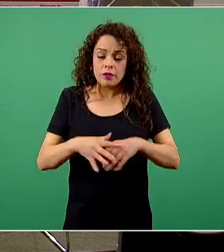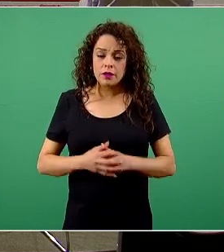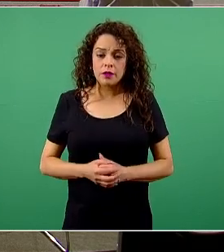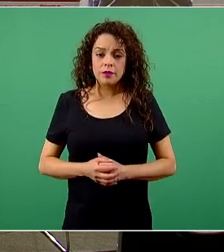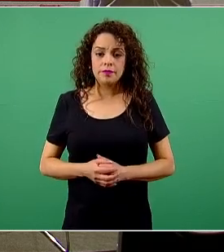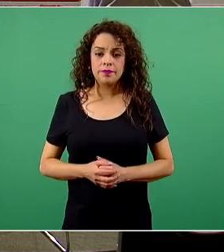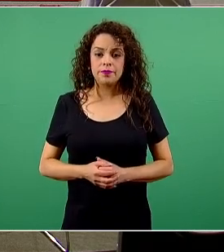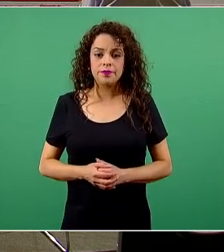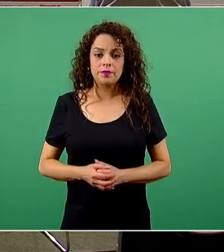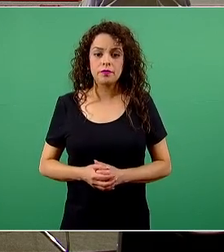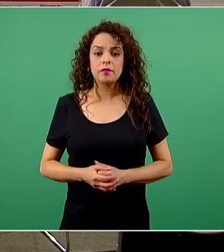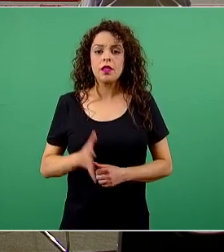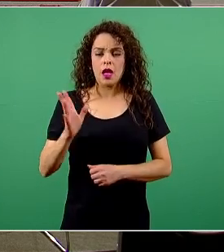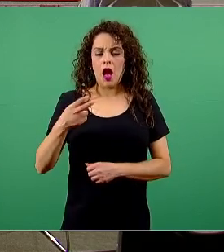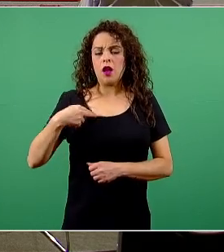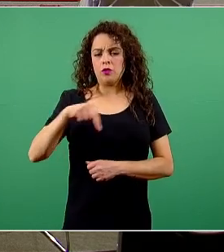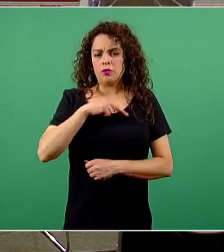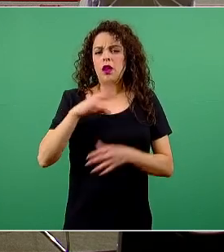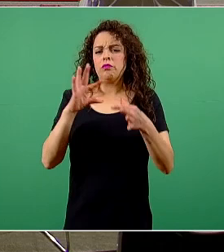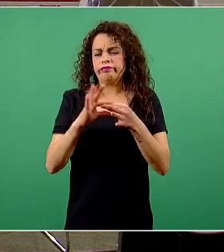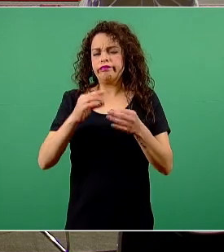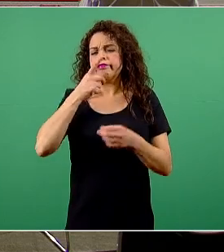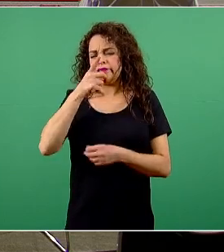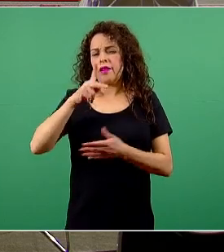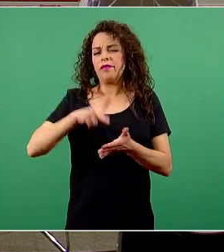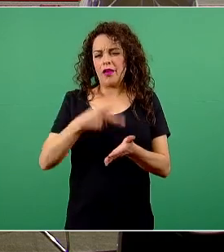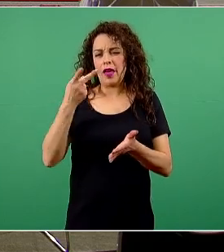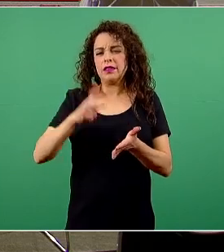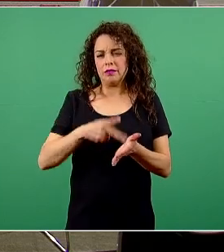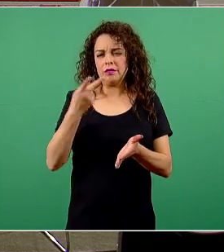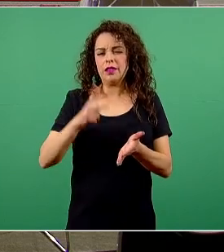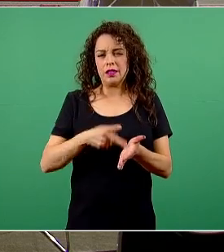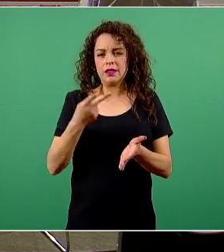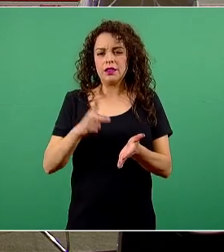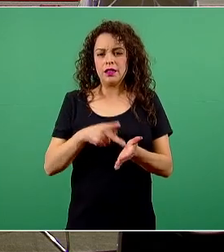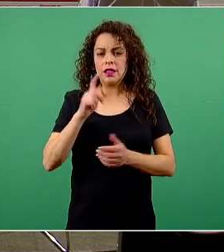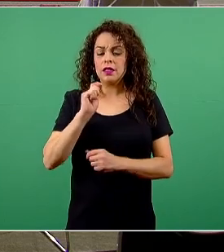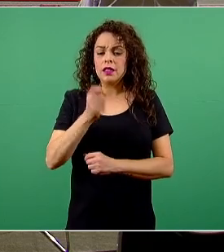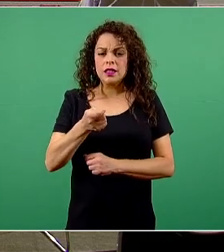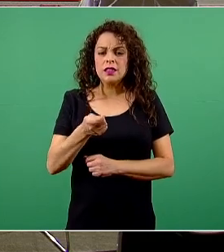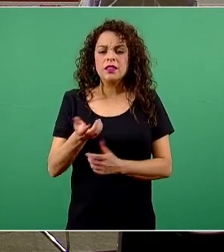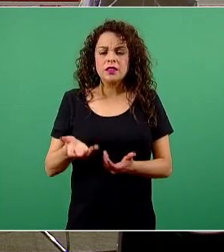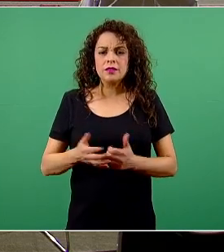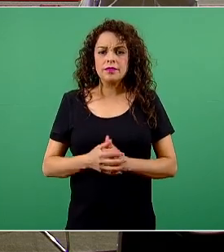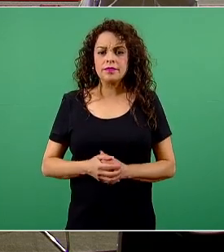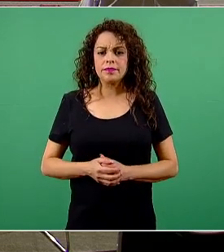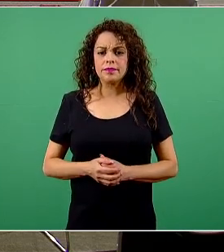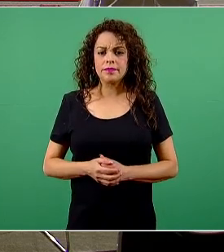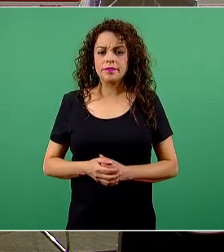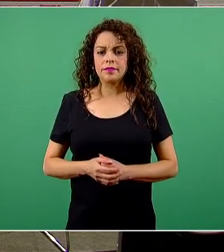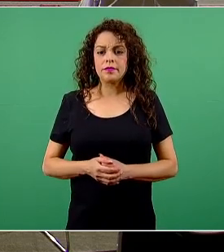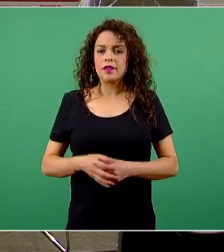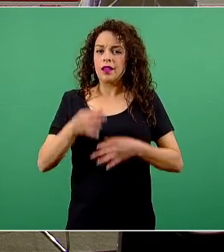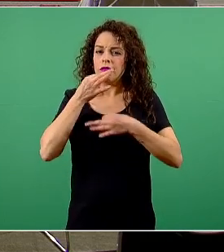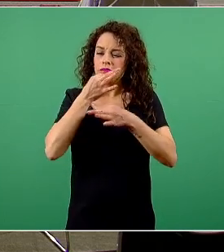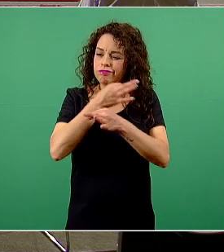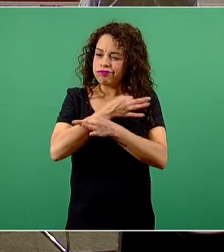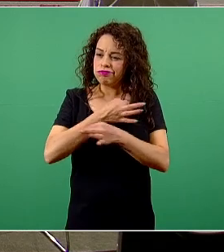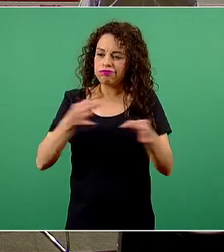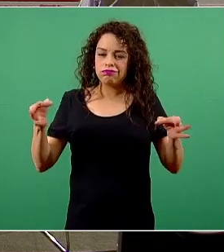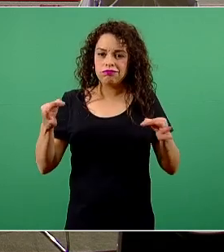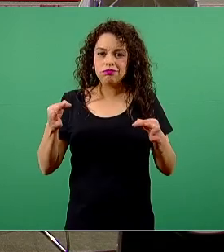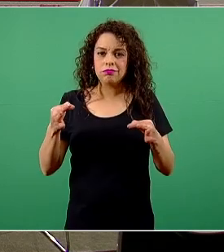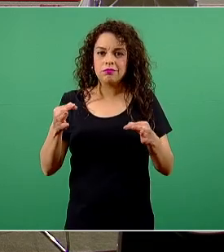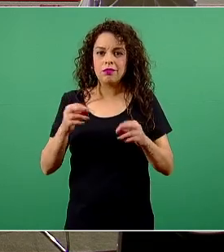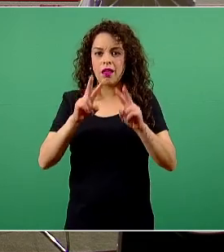noticias, esto lo hemos comentado varias veces, en donde entran a los circuitos de noticias temas